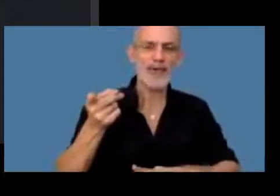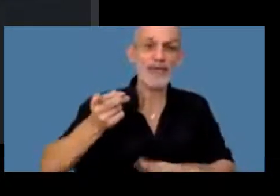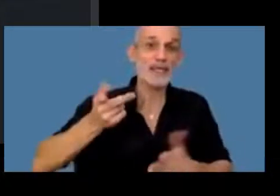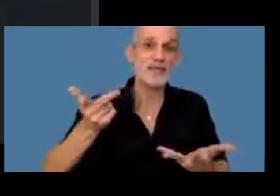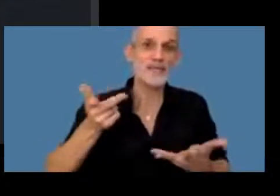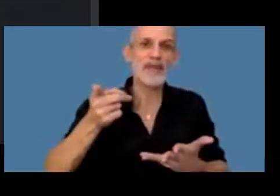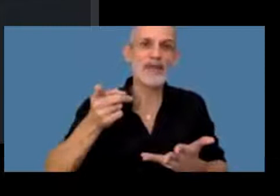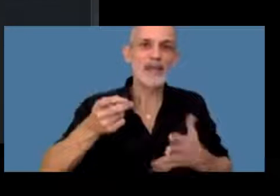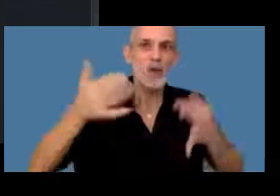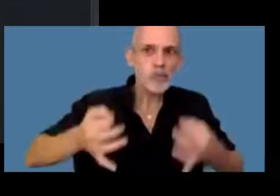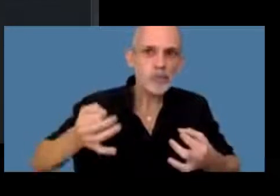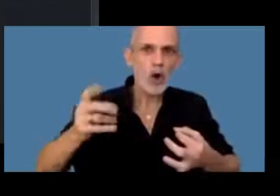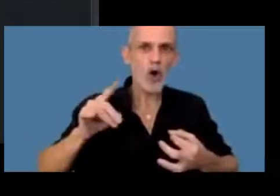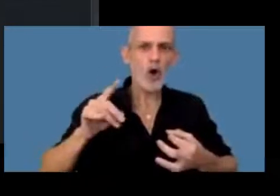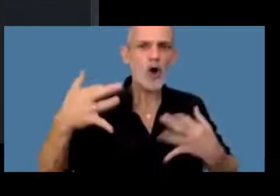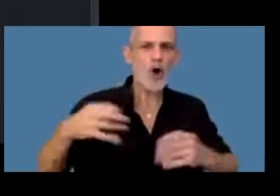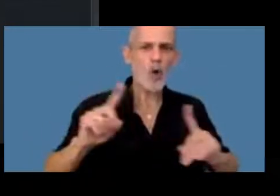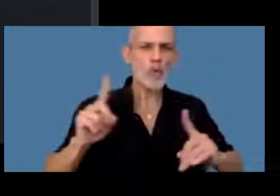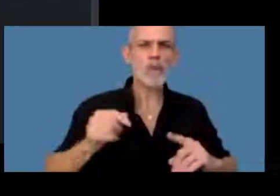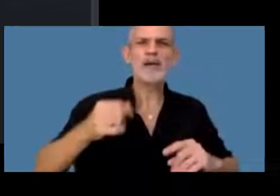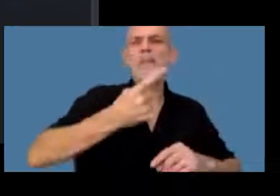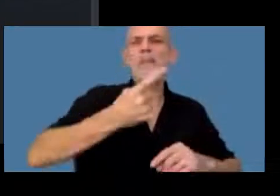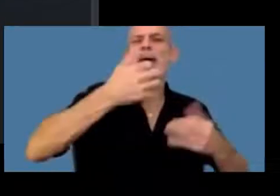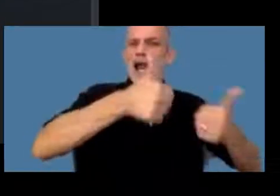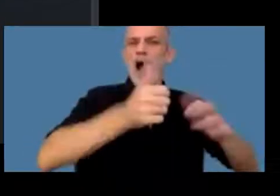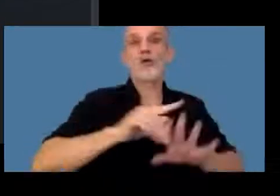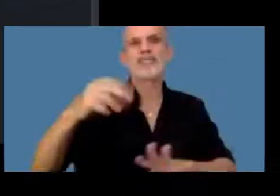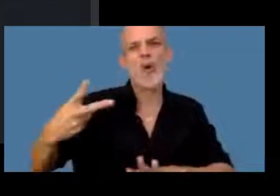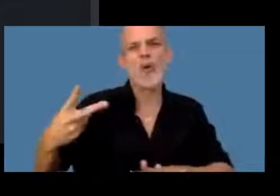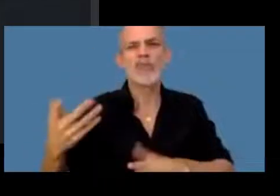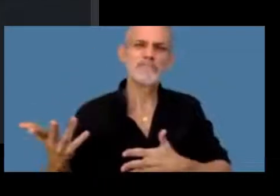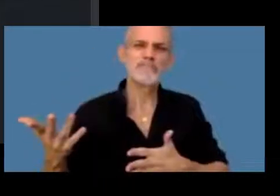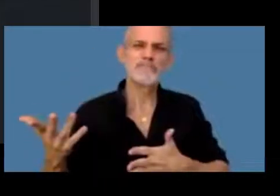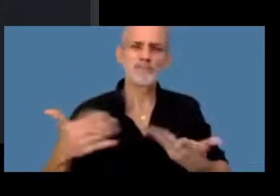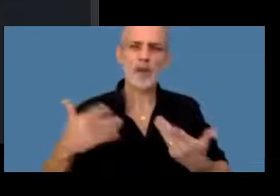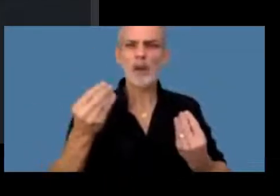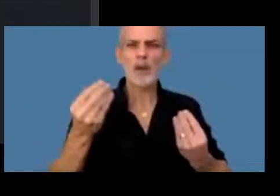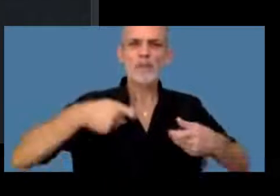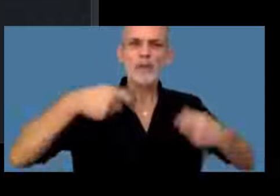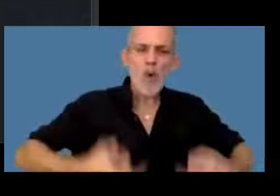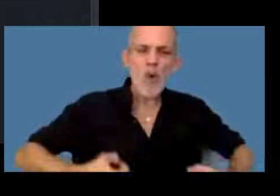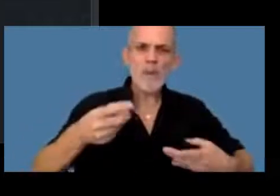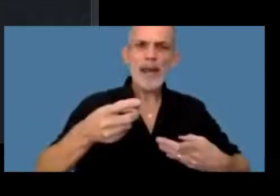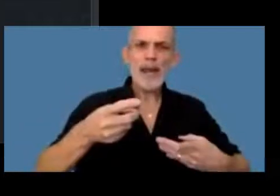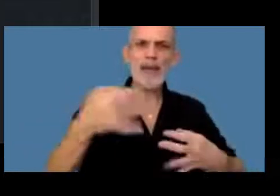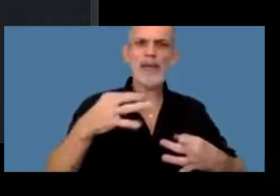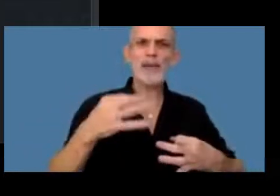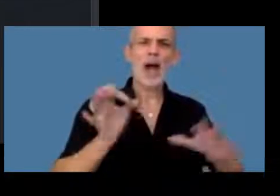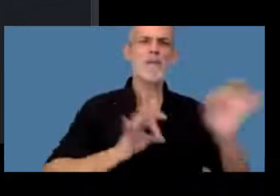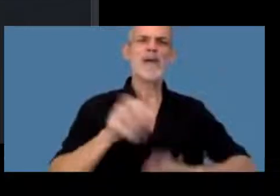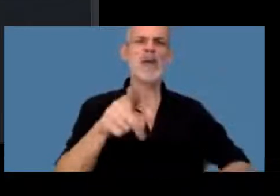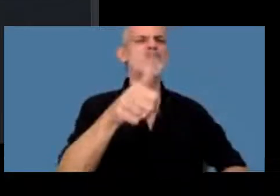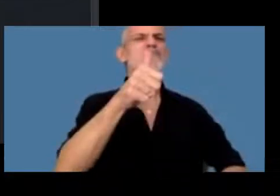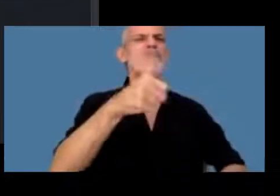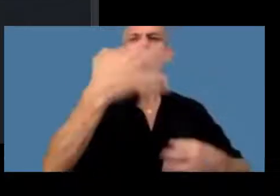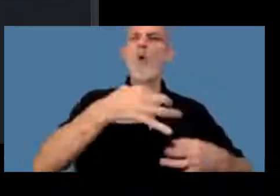cumplimiento, digamos. ¿Por qué la cuestión económica tiene que ser la medida del contribuyente para saber si es cumplidor o no cumplidor,